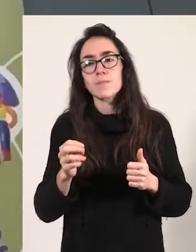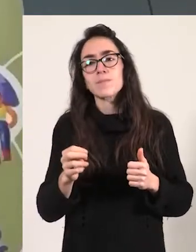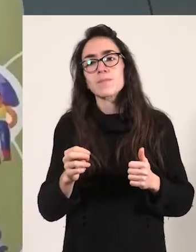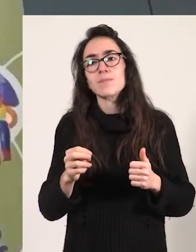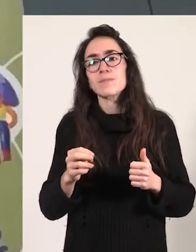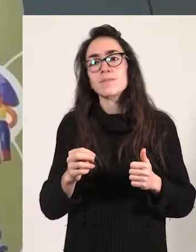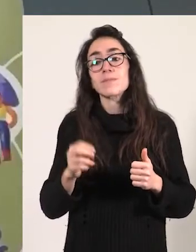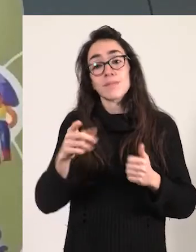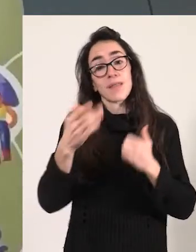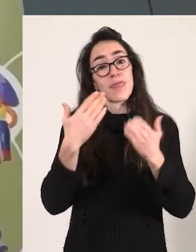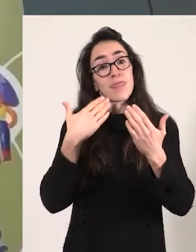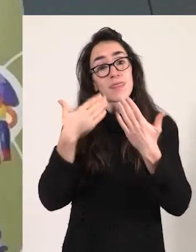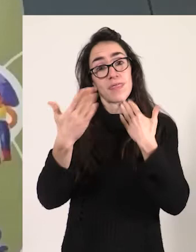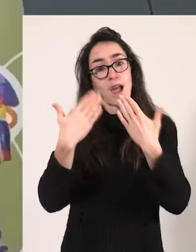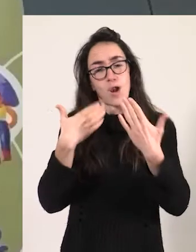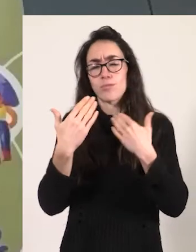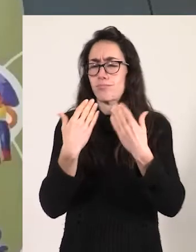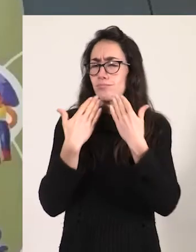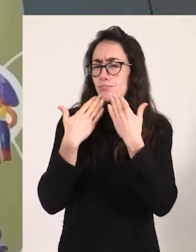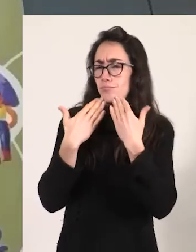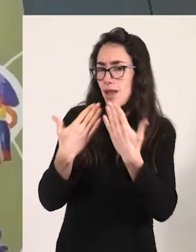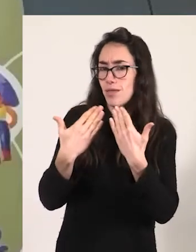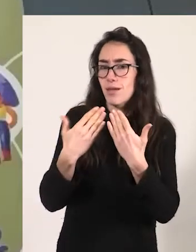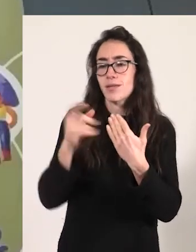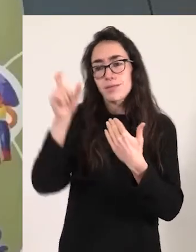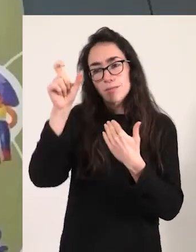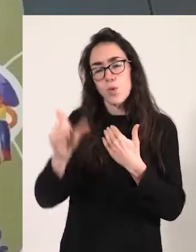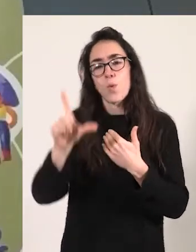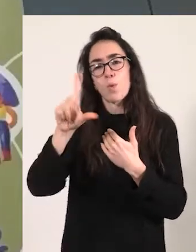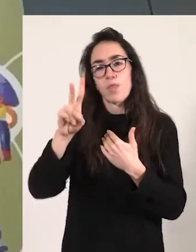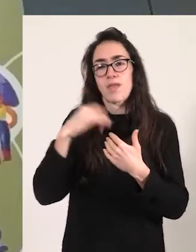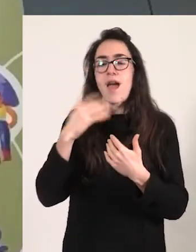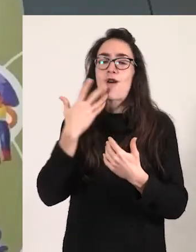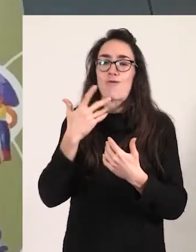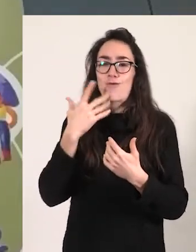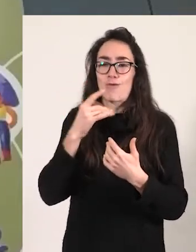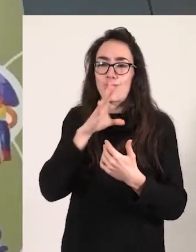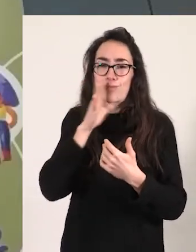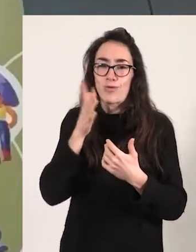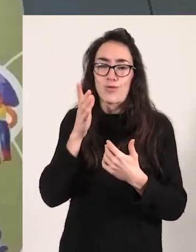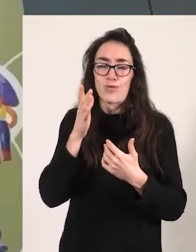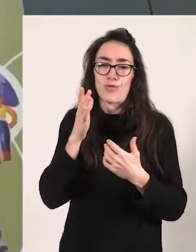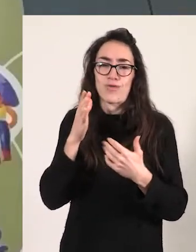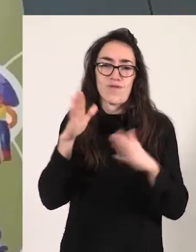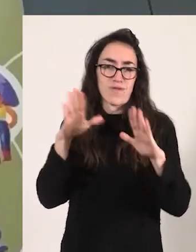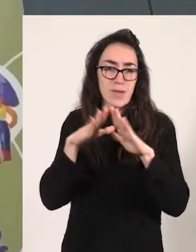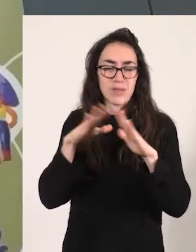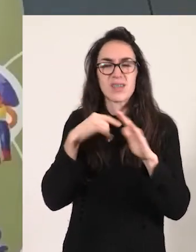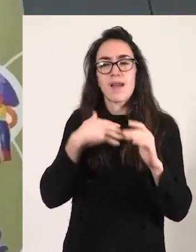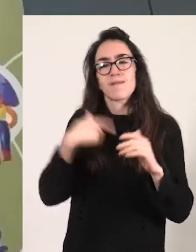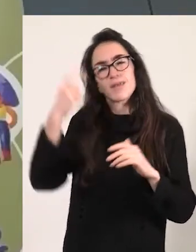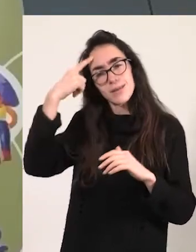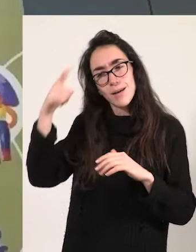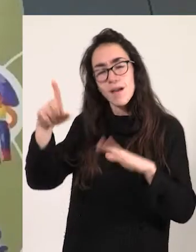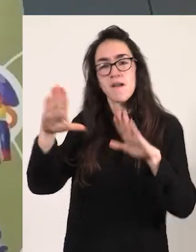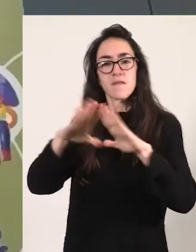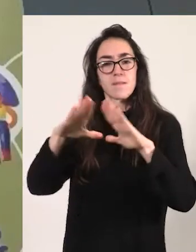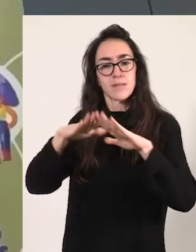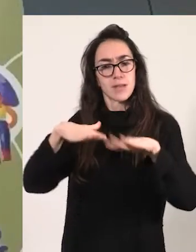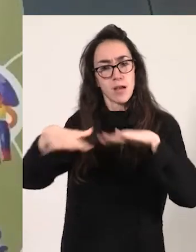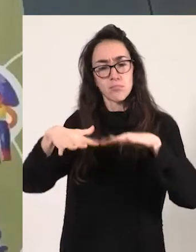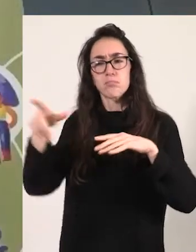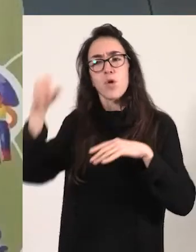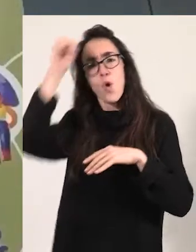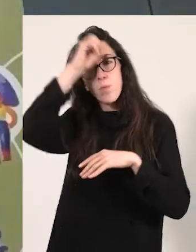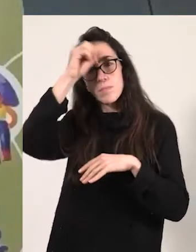ella. Dice, gracias por este diálogo. Conoce a Lucía por Afroféminas y le gustaría saber qué piensa